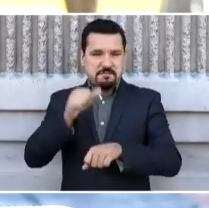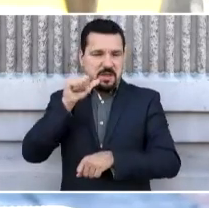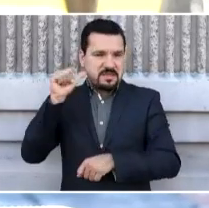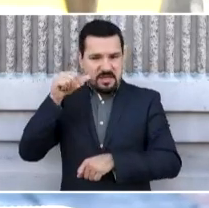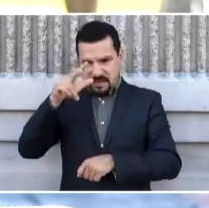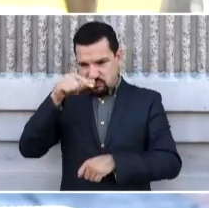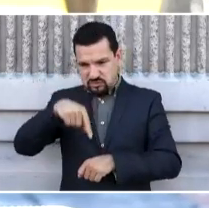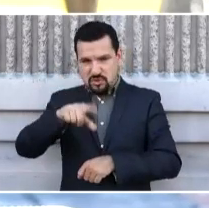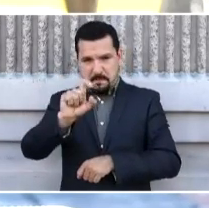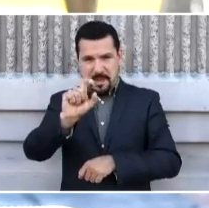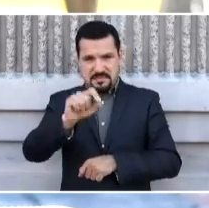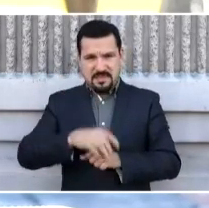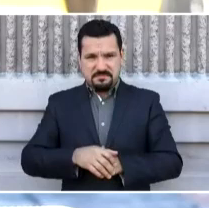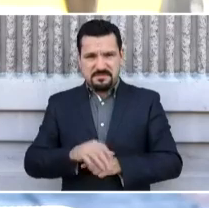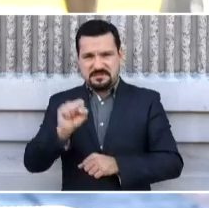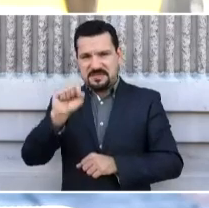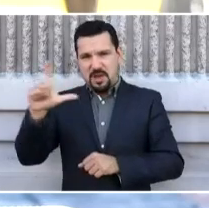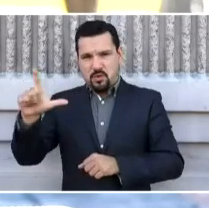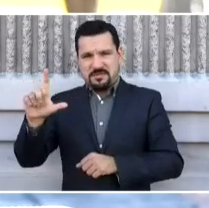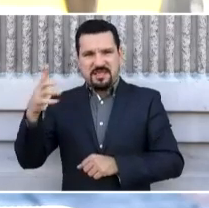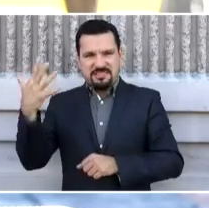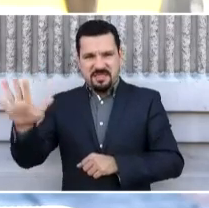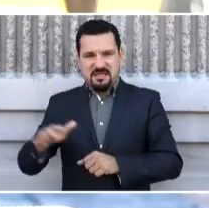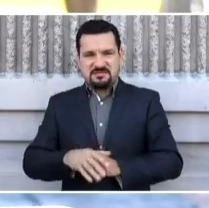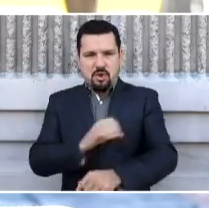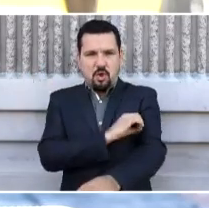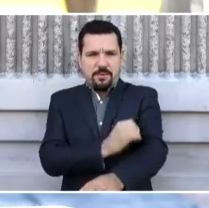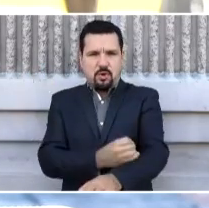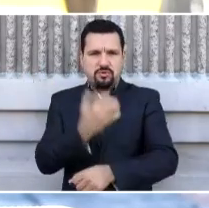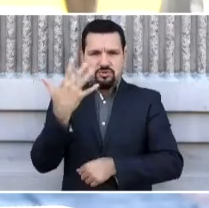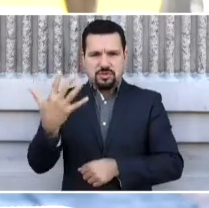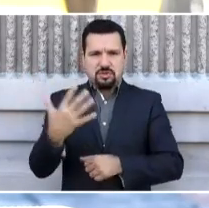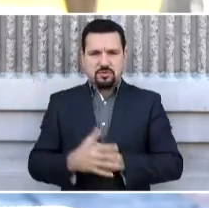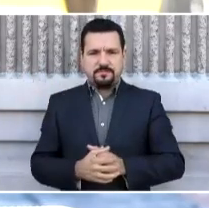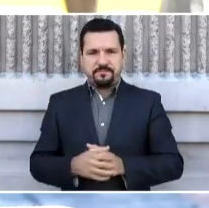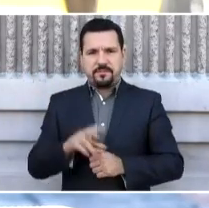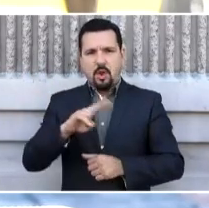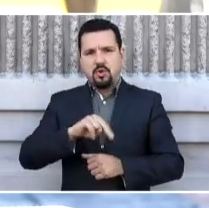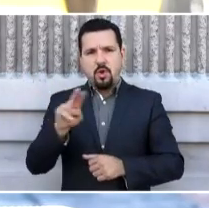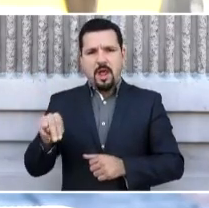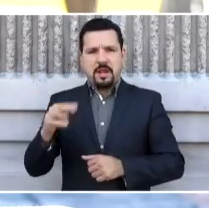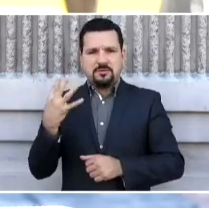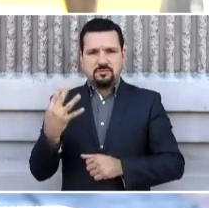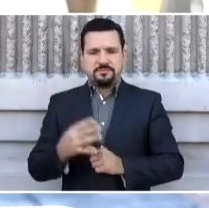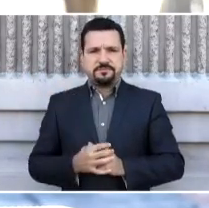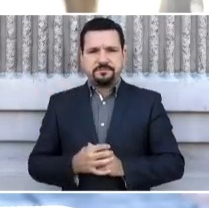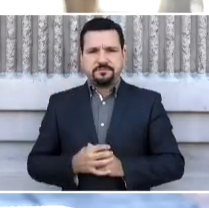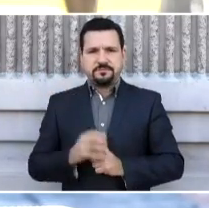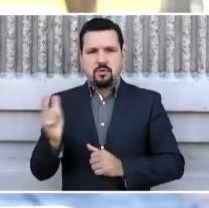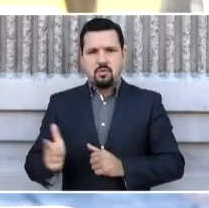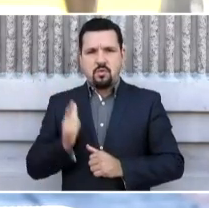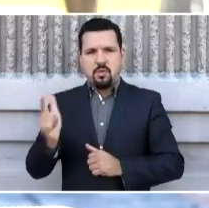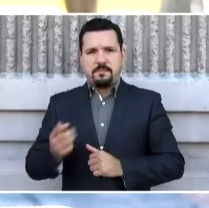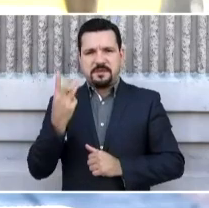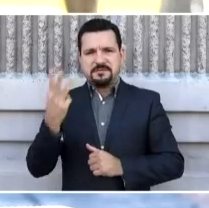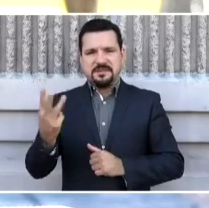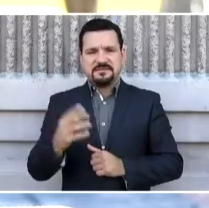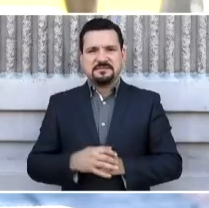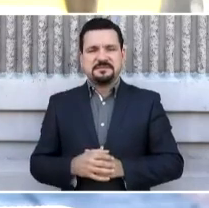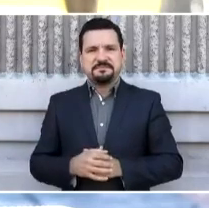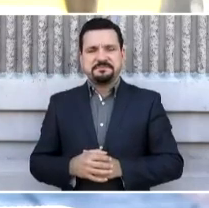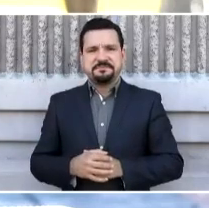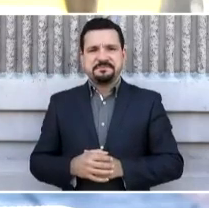20. San Luis Río Colorado 10, Cajeme 5, Nogales 4, Guaymas 3 y